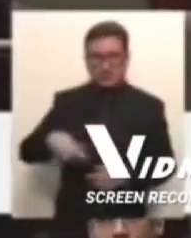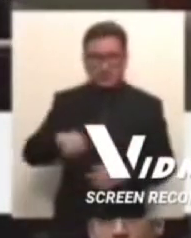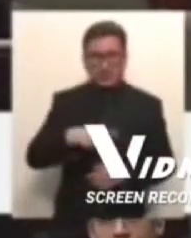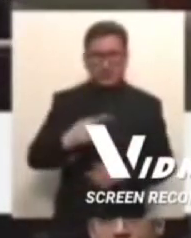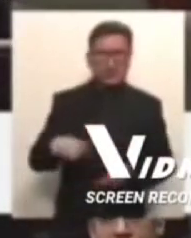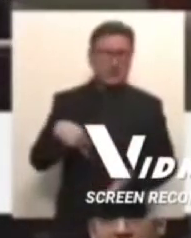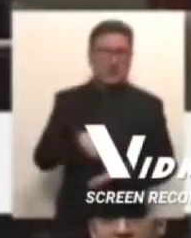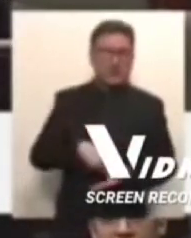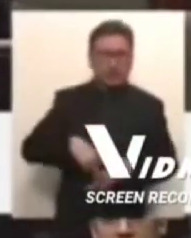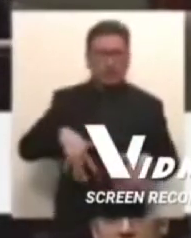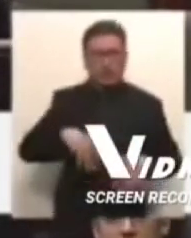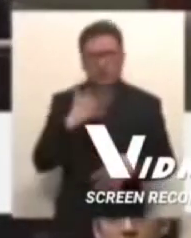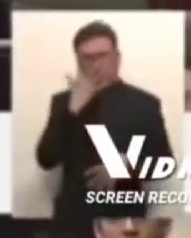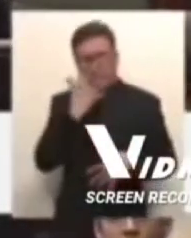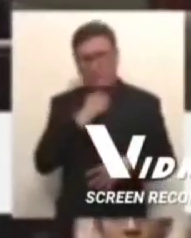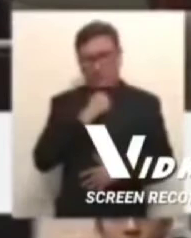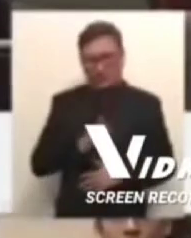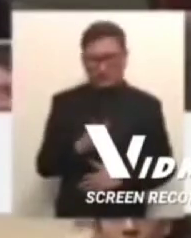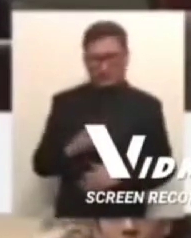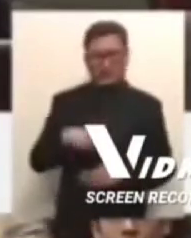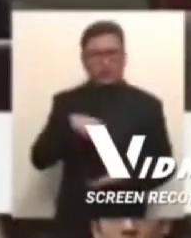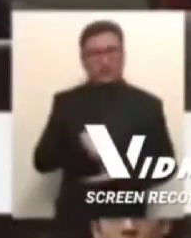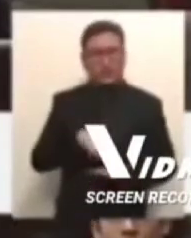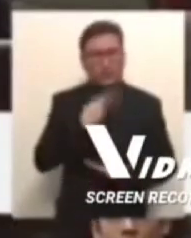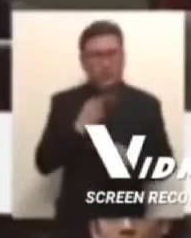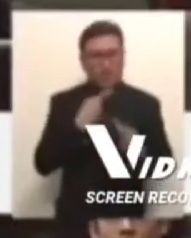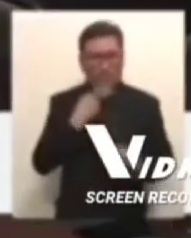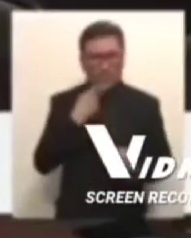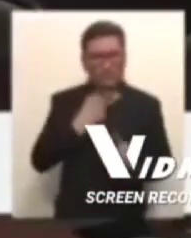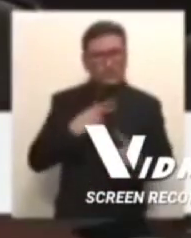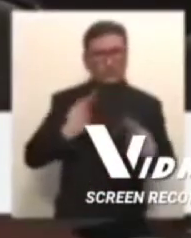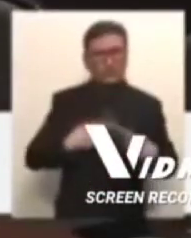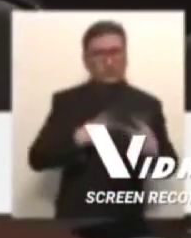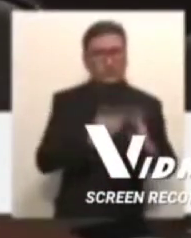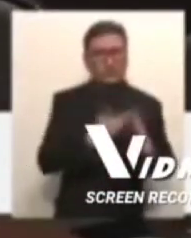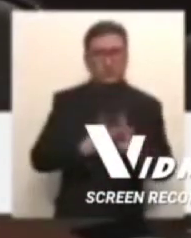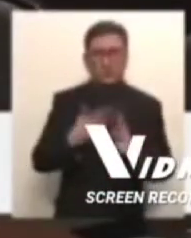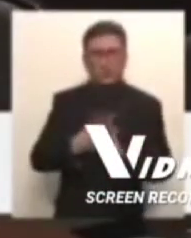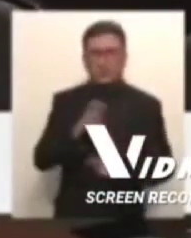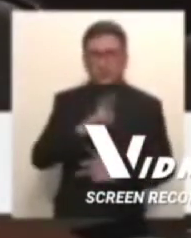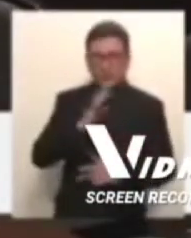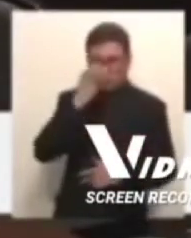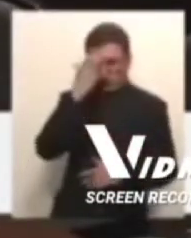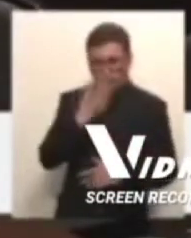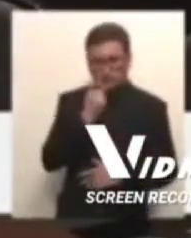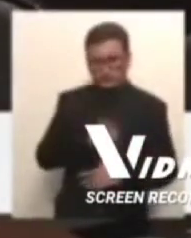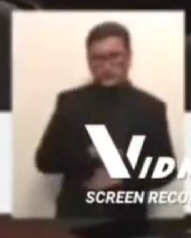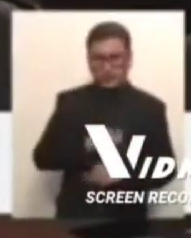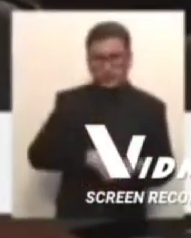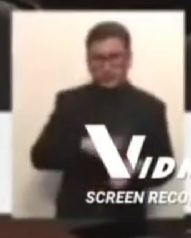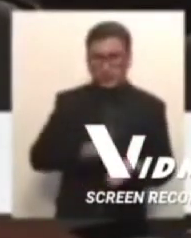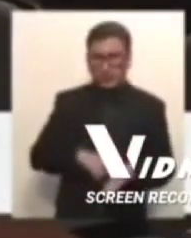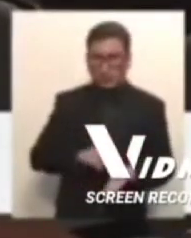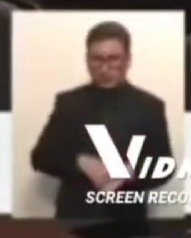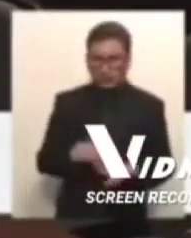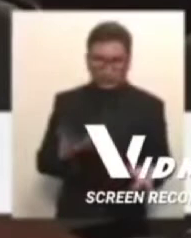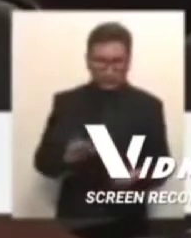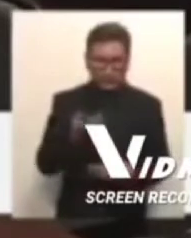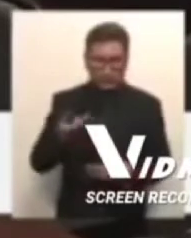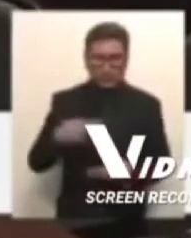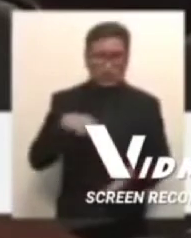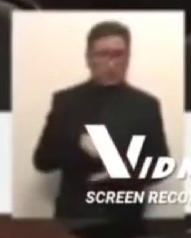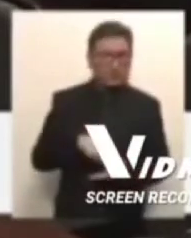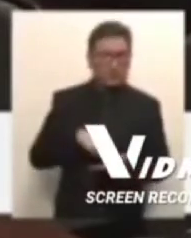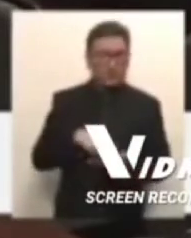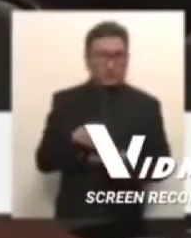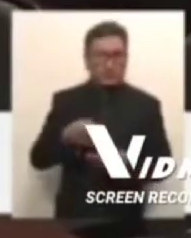tiene la desfachatez de decir que los asesinatos deben ser reconocidos como algo de valor, que el señor venga